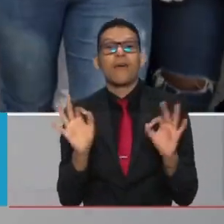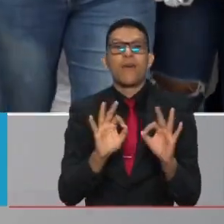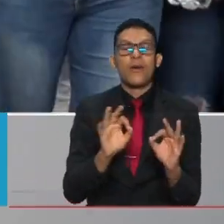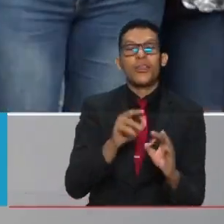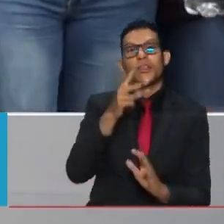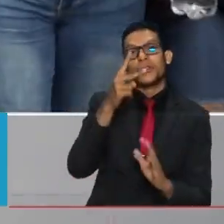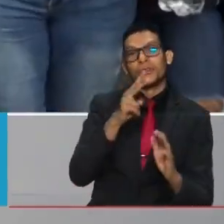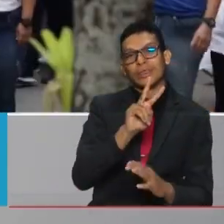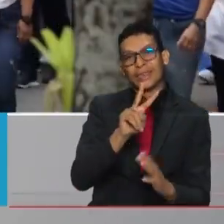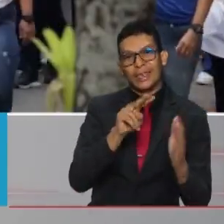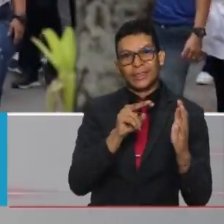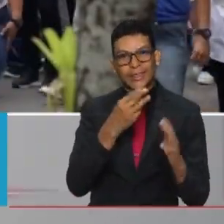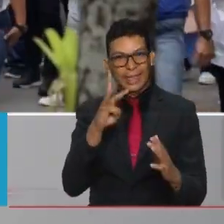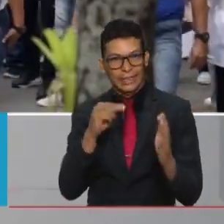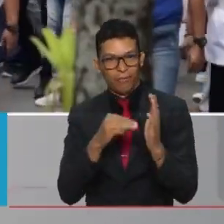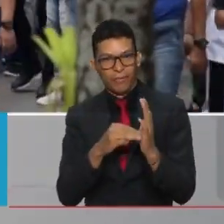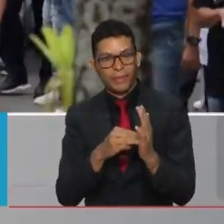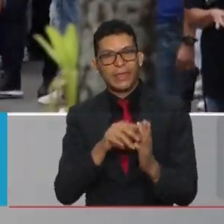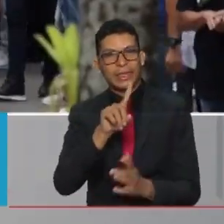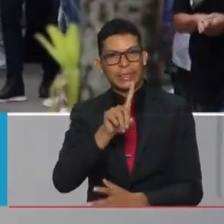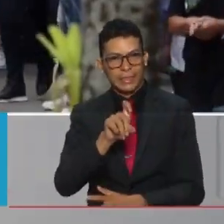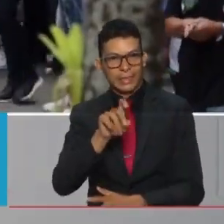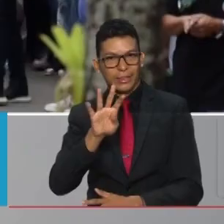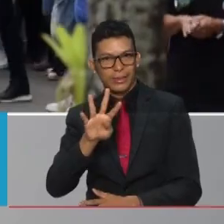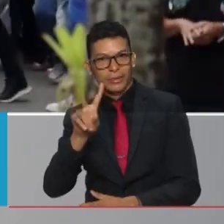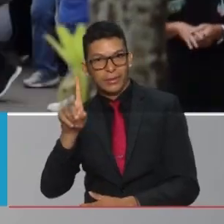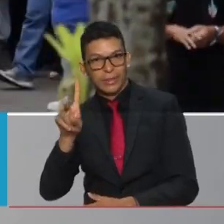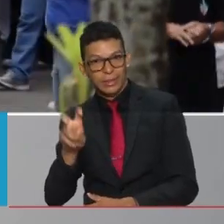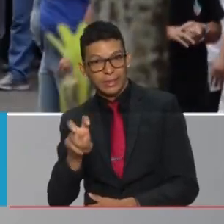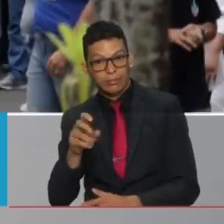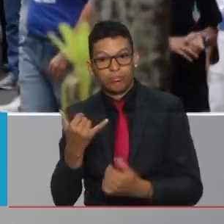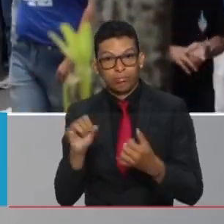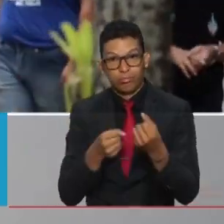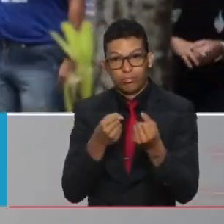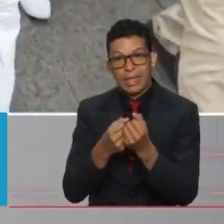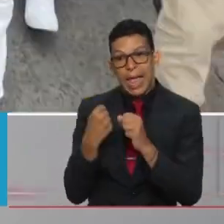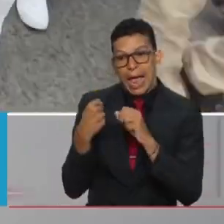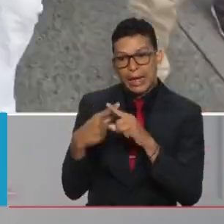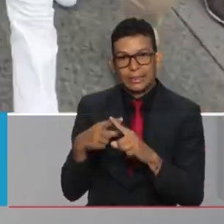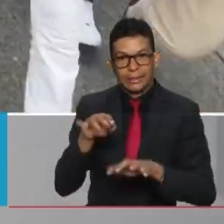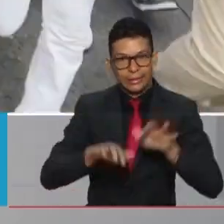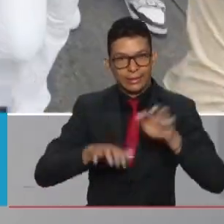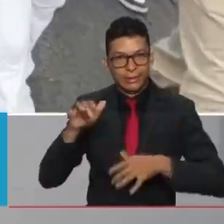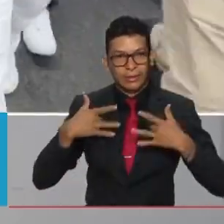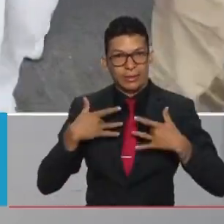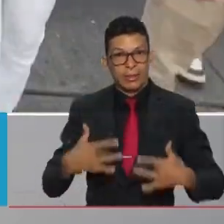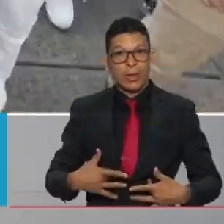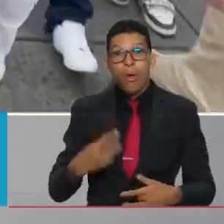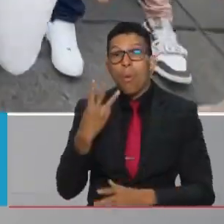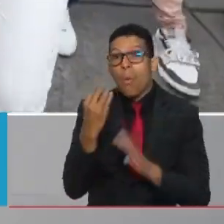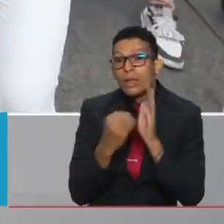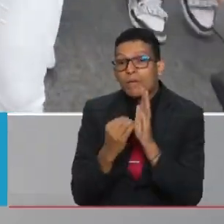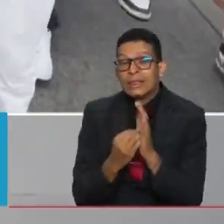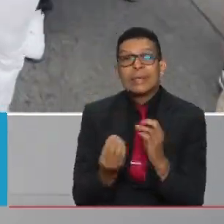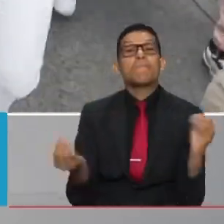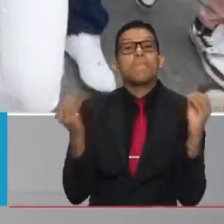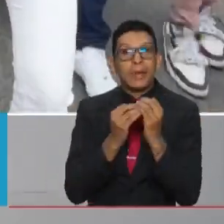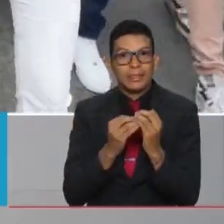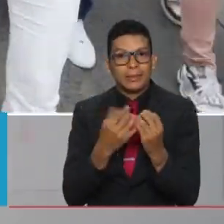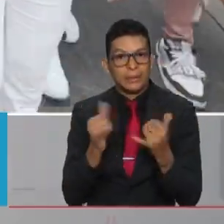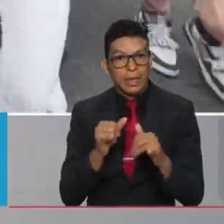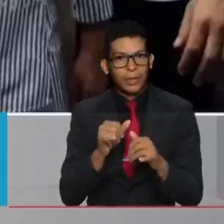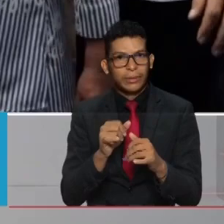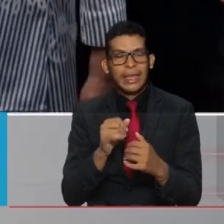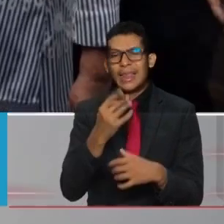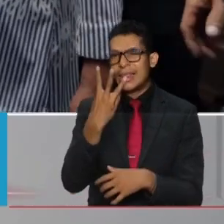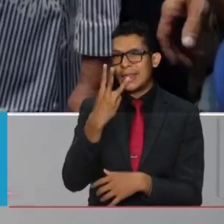213.647 firmas las que respaldan a la exsecretaria de Salud de Cali, 4 veces más de las requeridas por la registraduría, que tendrá